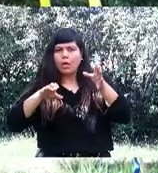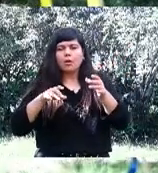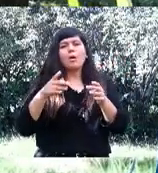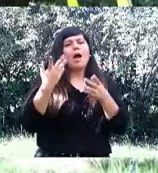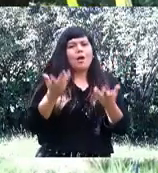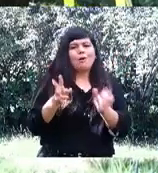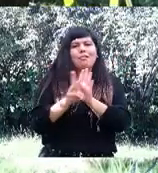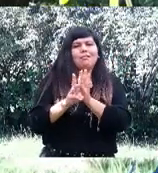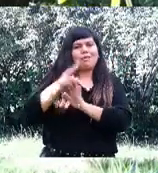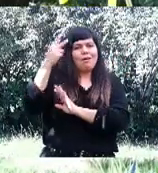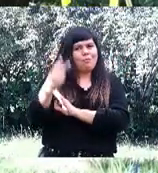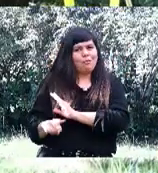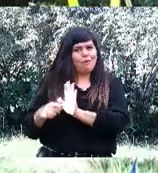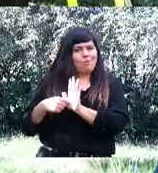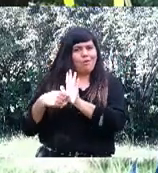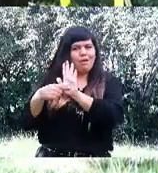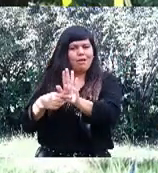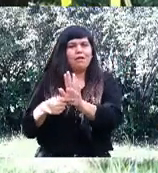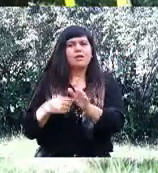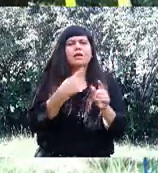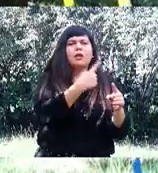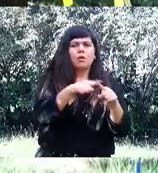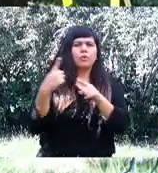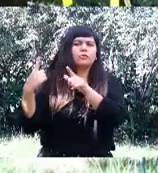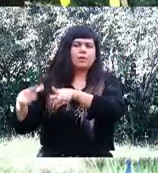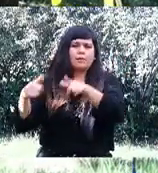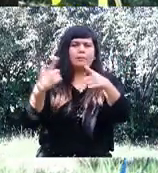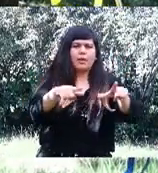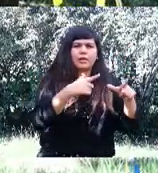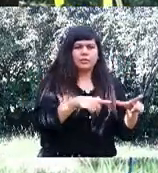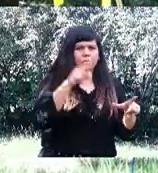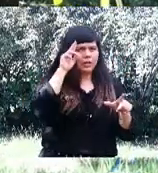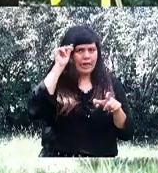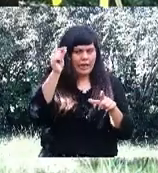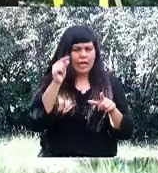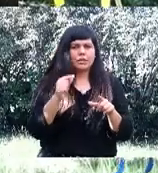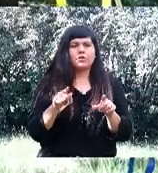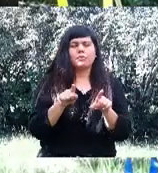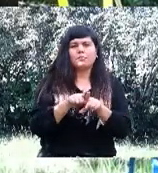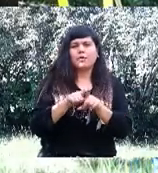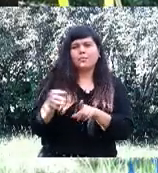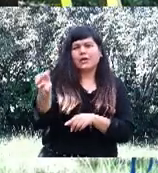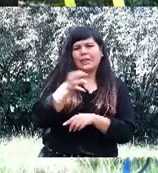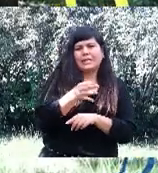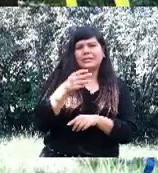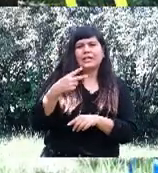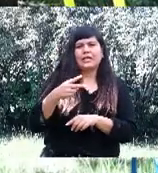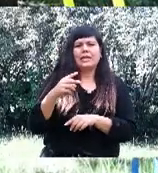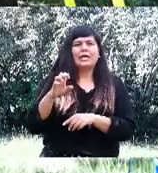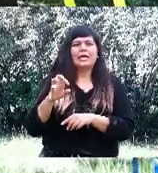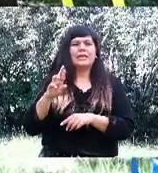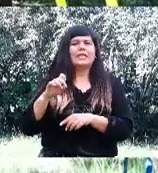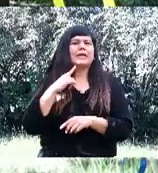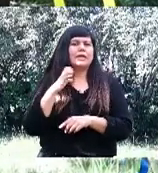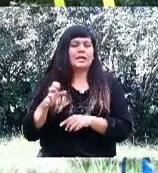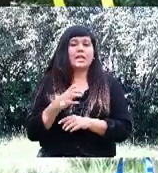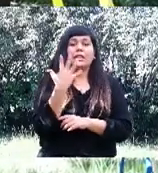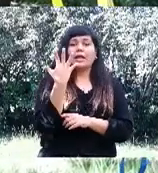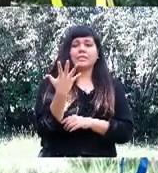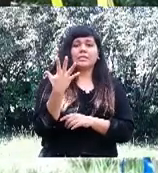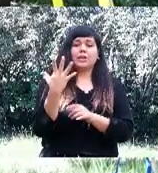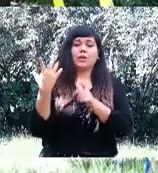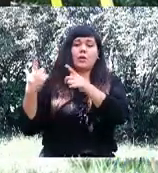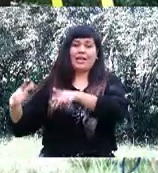mismo y con todos los otros espacios que se estaban creando como lo mencionaba Enrique la creación y la recuperación de 5 hectáreas de